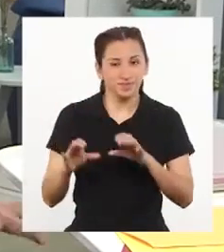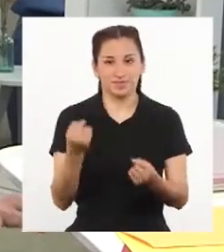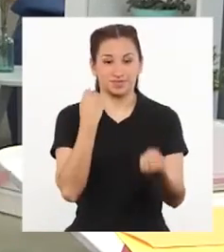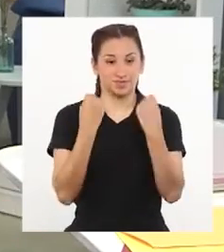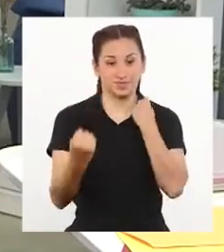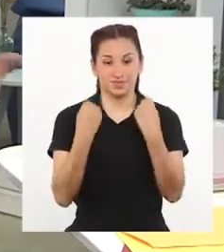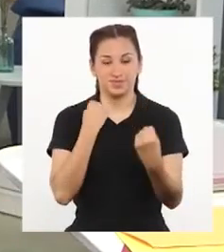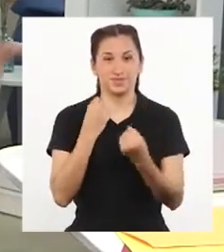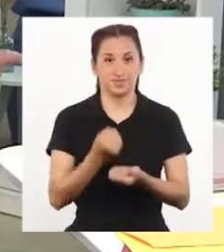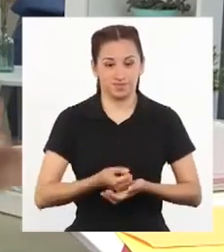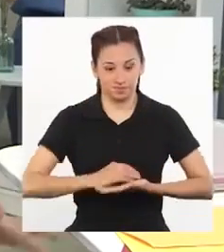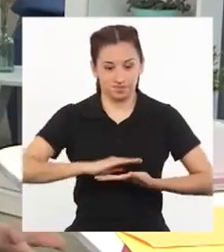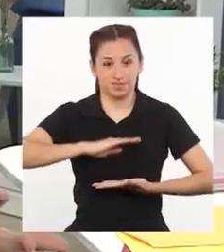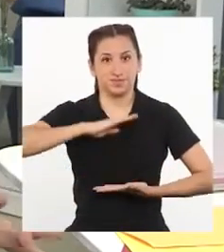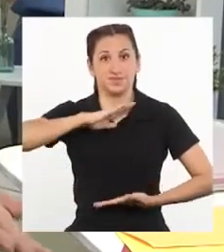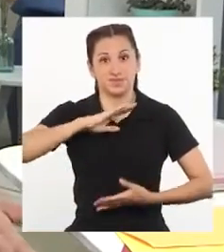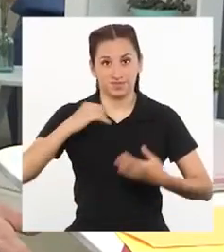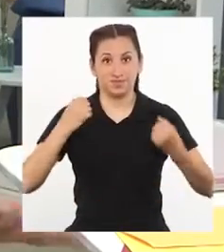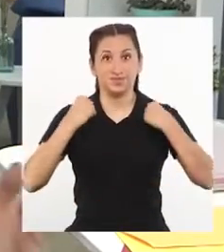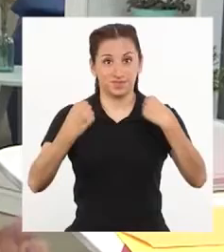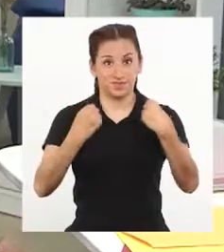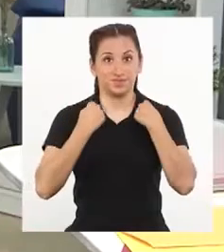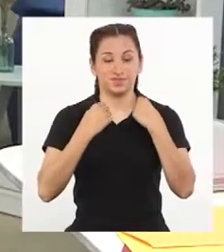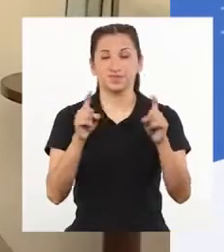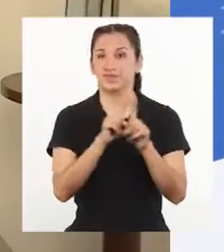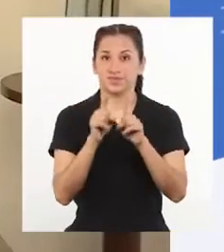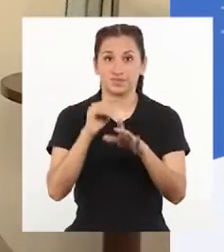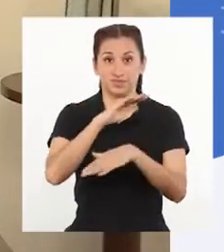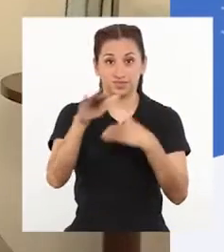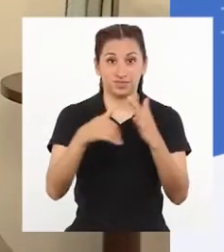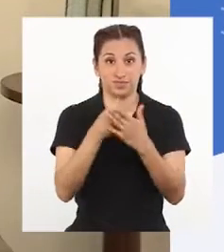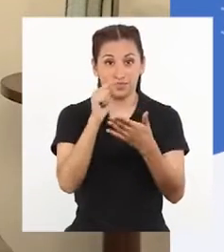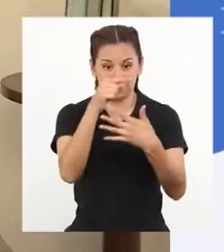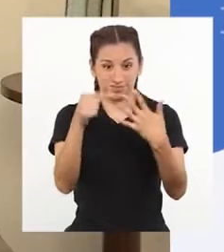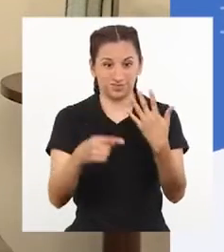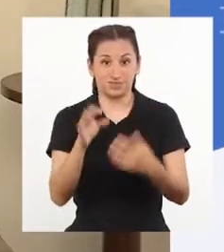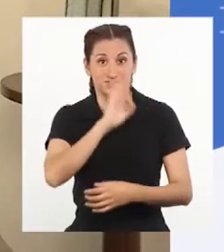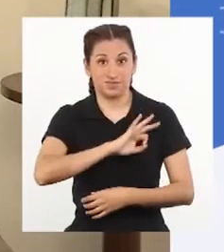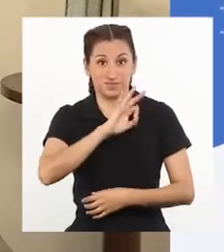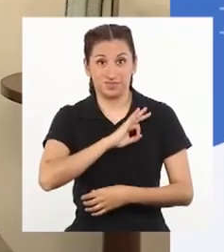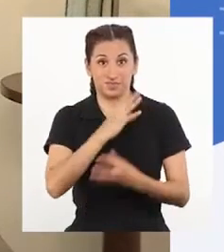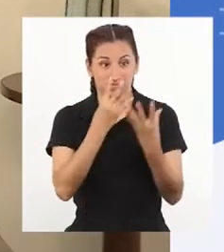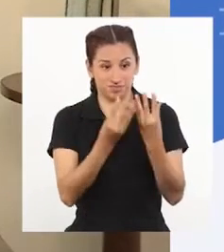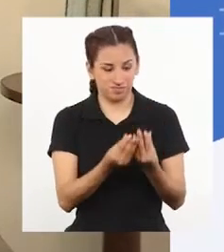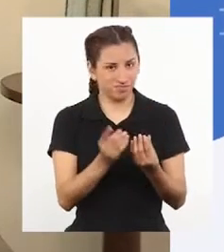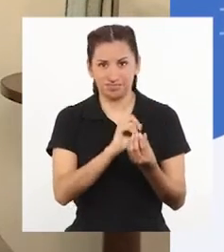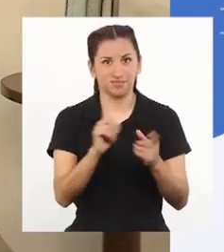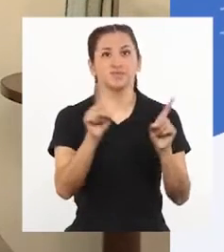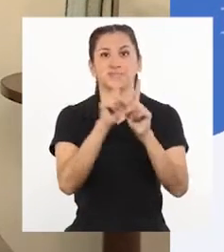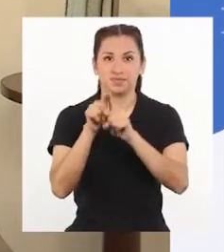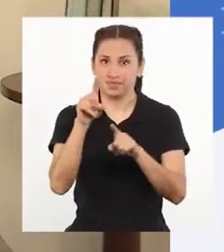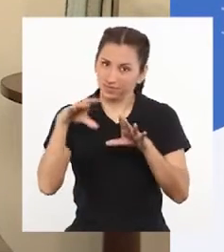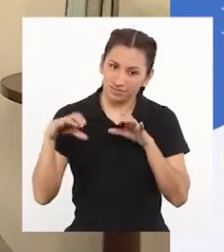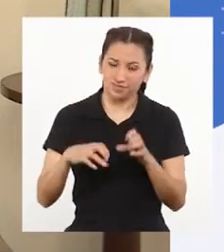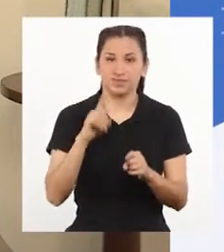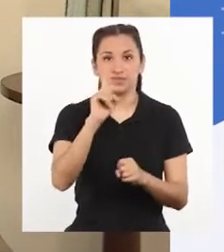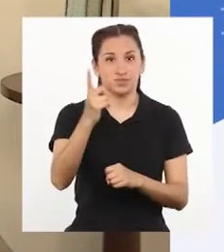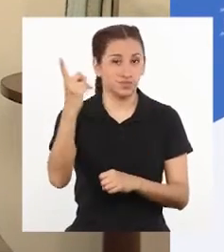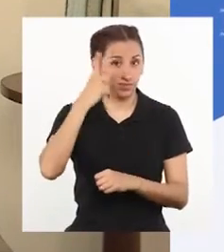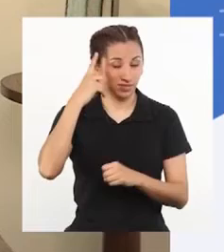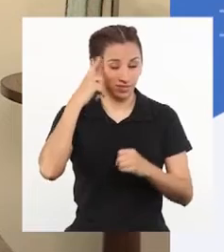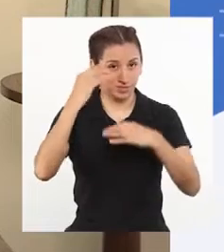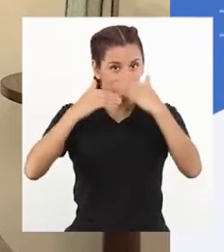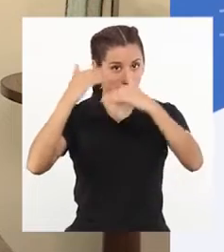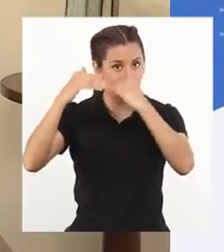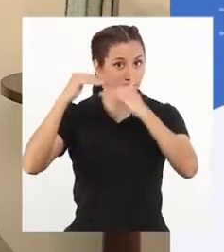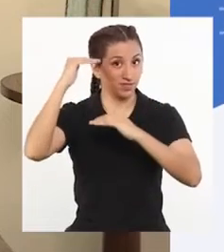realizar ejercicios aumentan las capacidades físicas. Y por si todos estos beneficios fueran pocos, también desarrollarás mejor